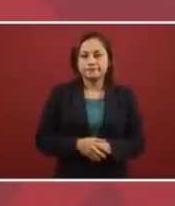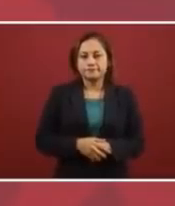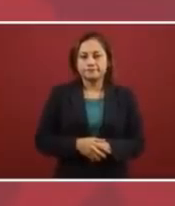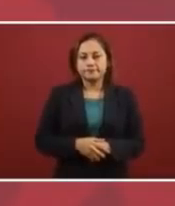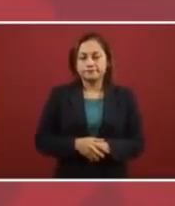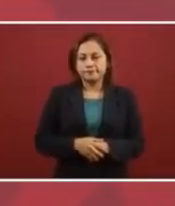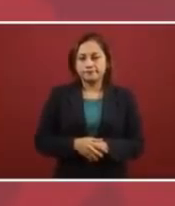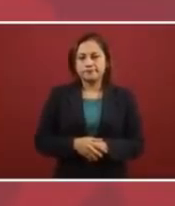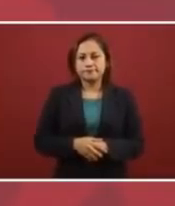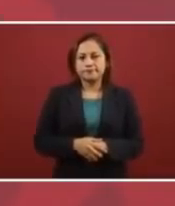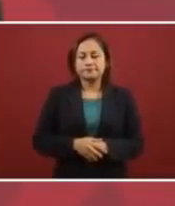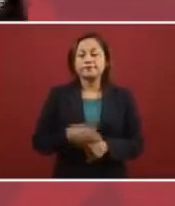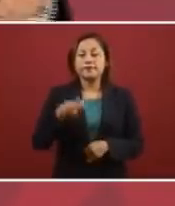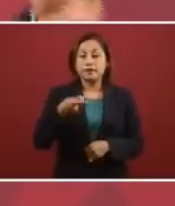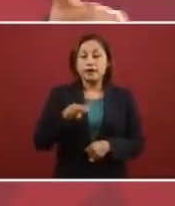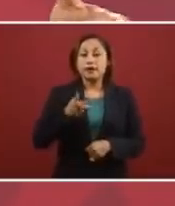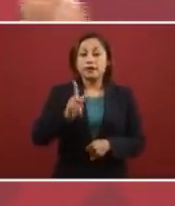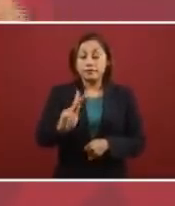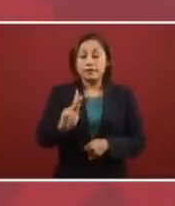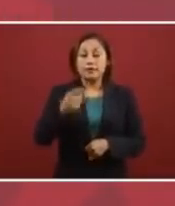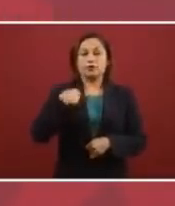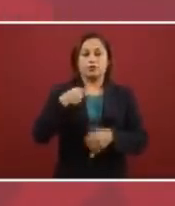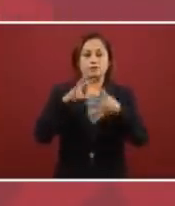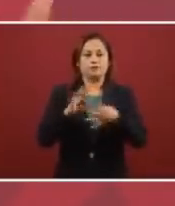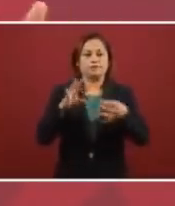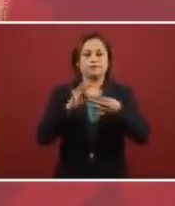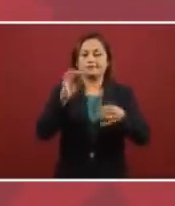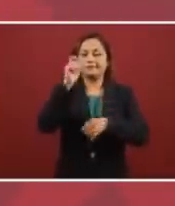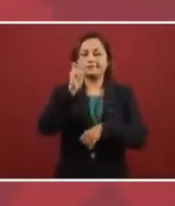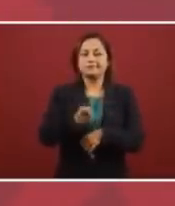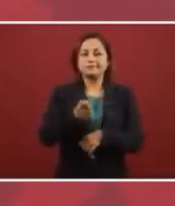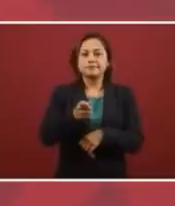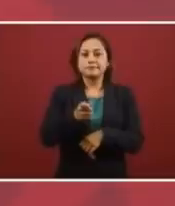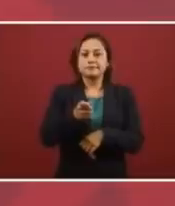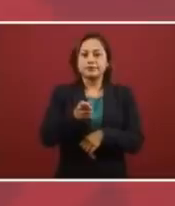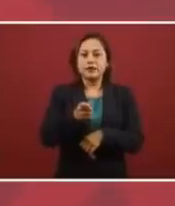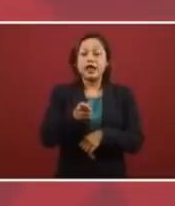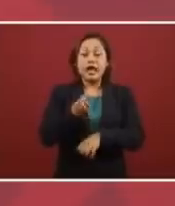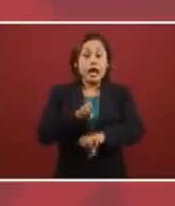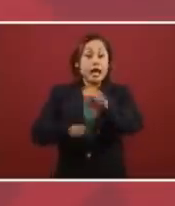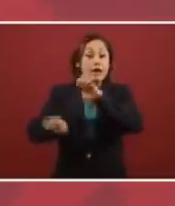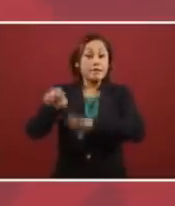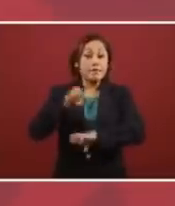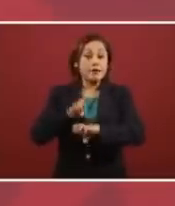lo que quiero decir es que era muy solicitada